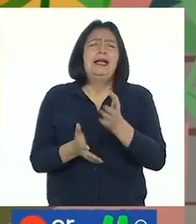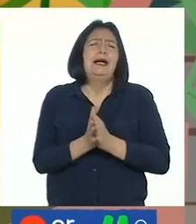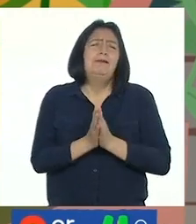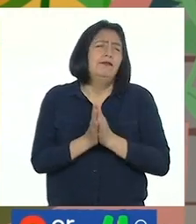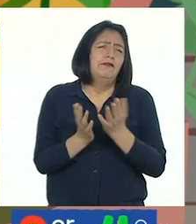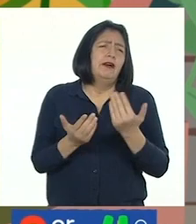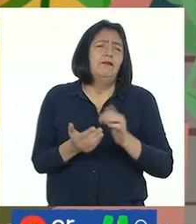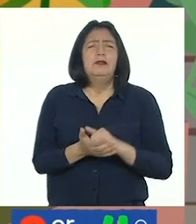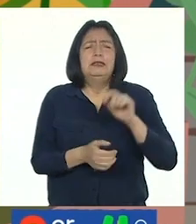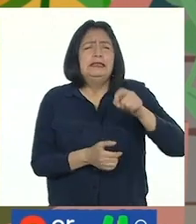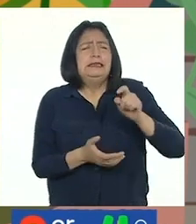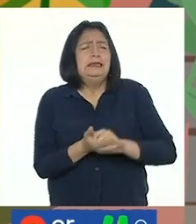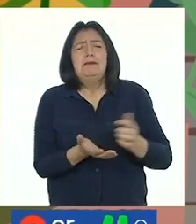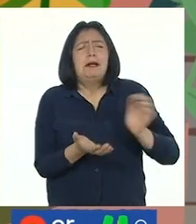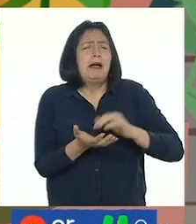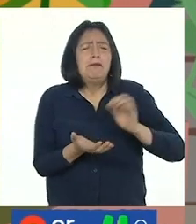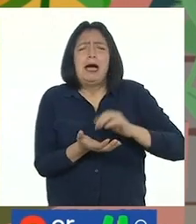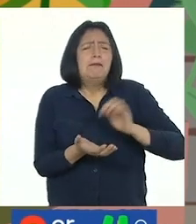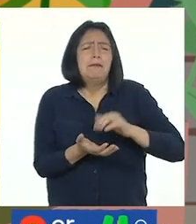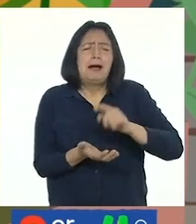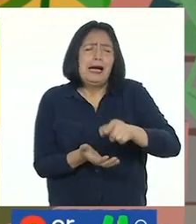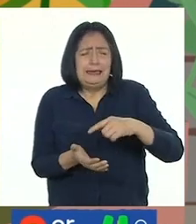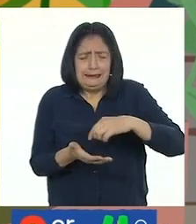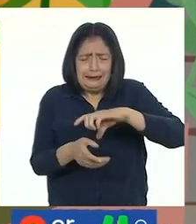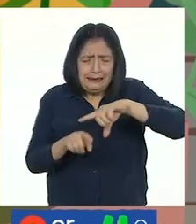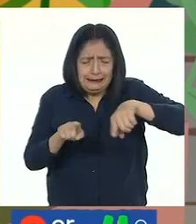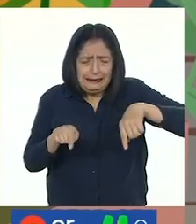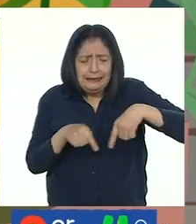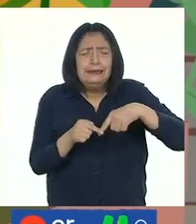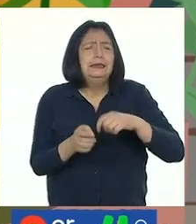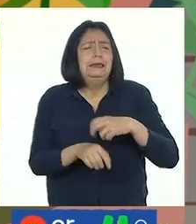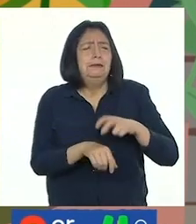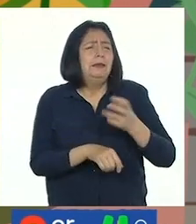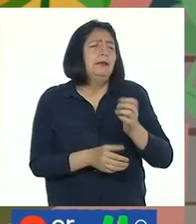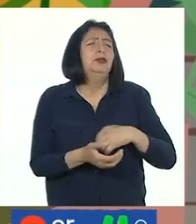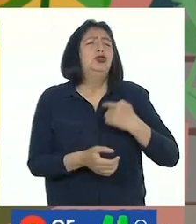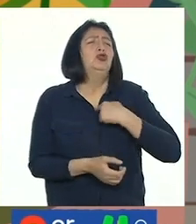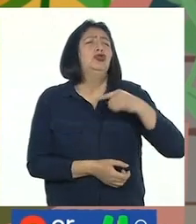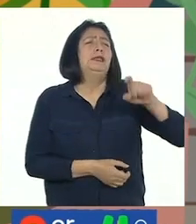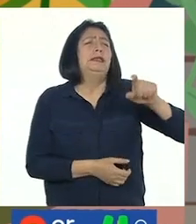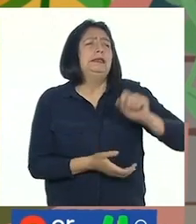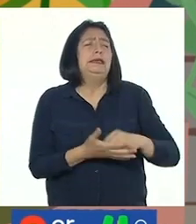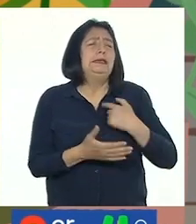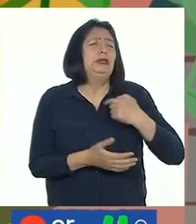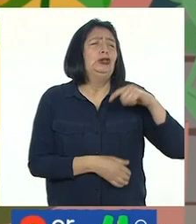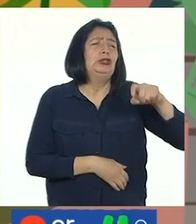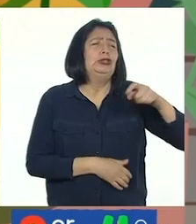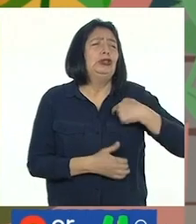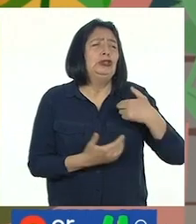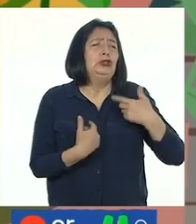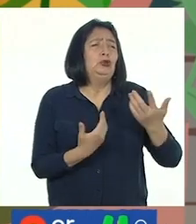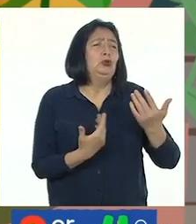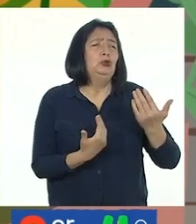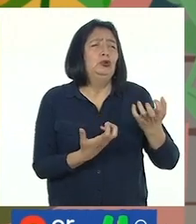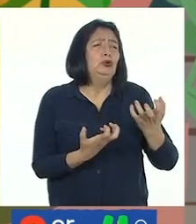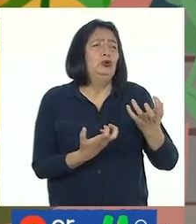aventurera. Necesitamos más de ese pastel. ¡Lo necesito! ¡Lo